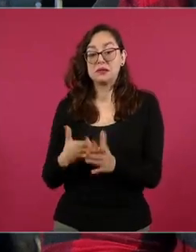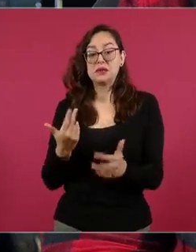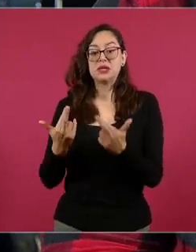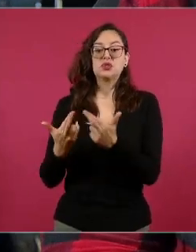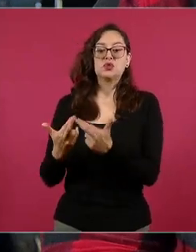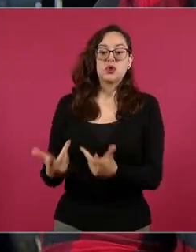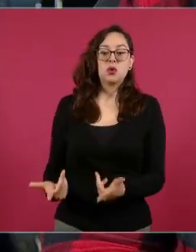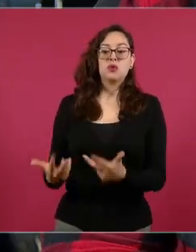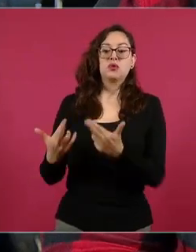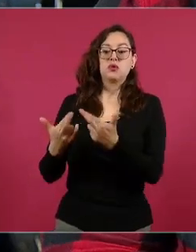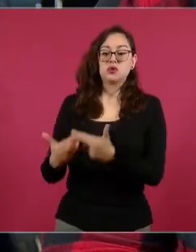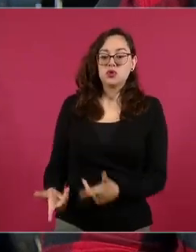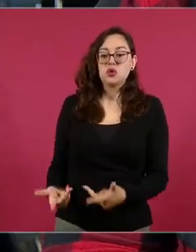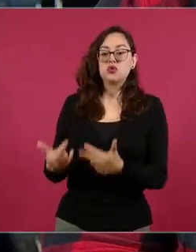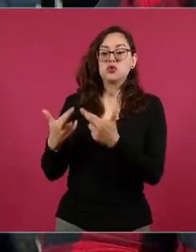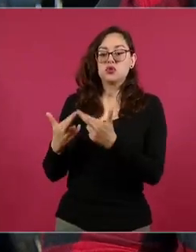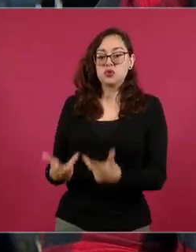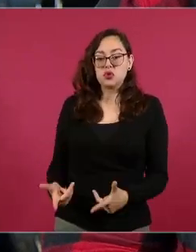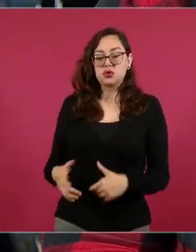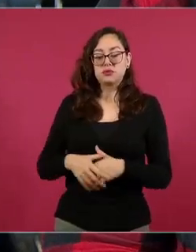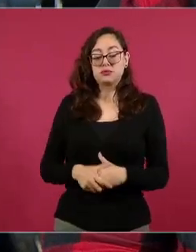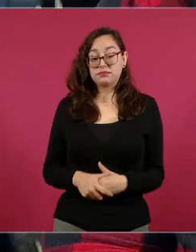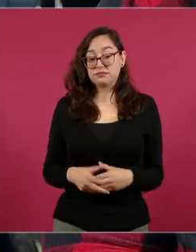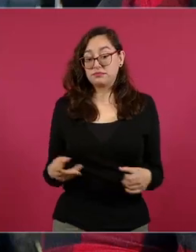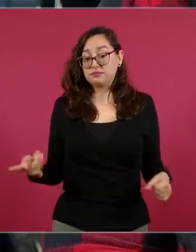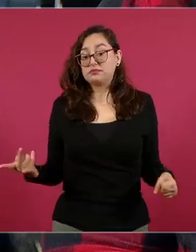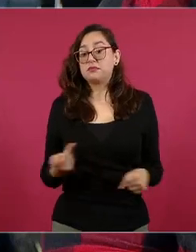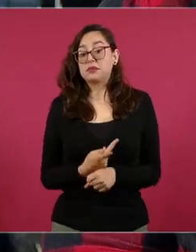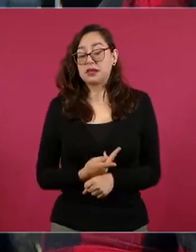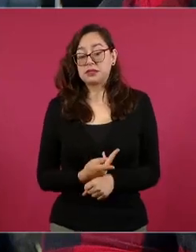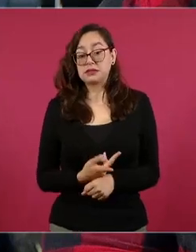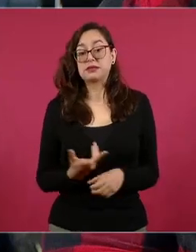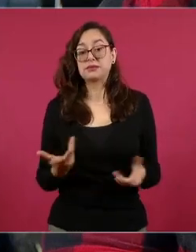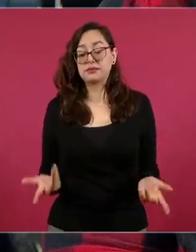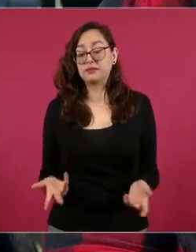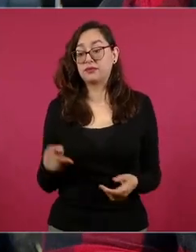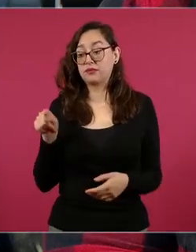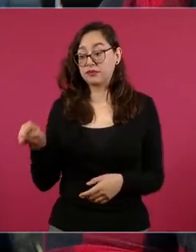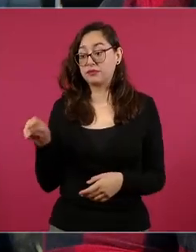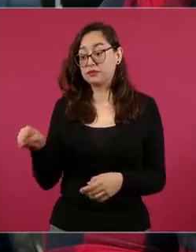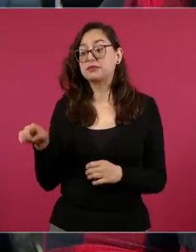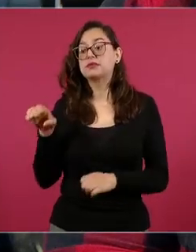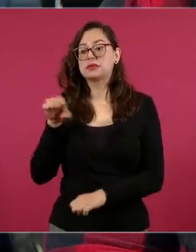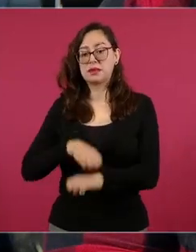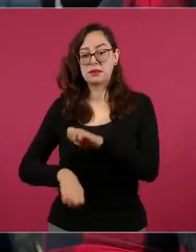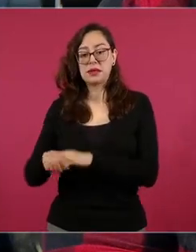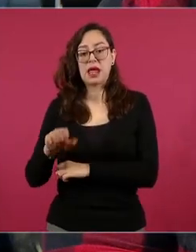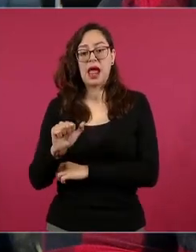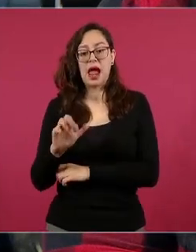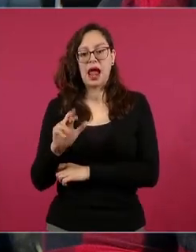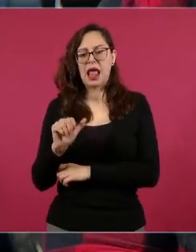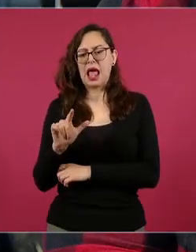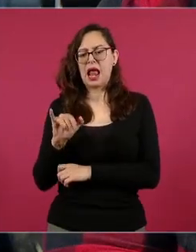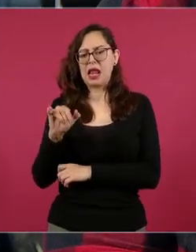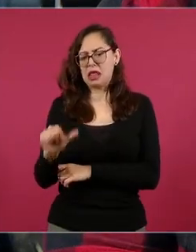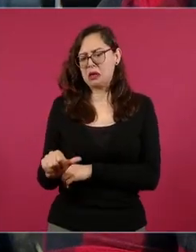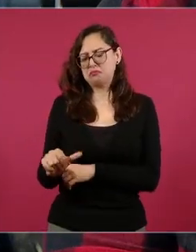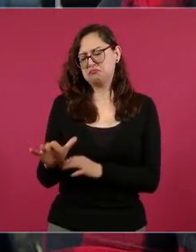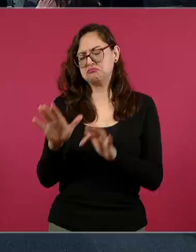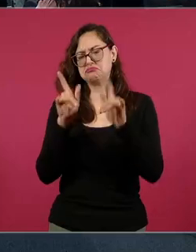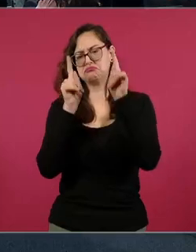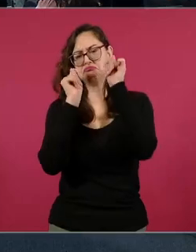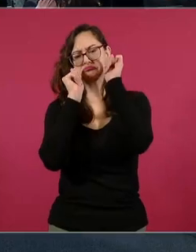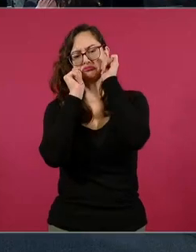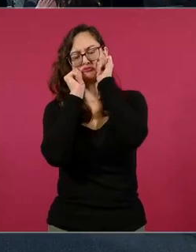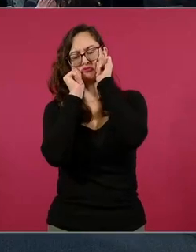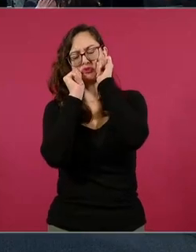reparando. Sobre este caso, pues la empresa Aralia, que es la concesionaria que administra este ducto, sigue cobrando al municipio de la